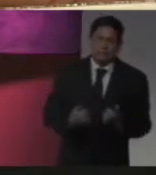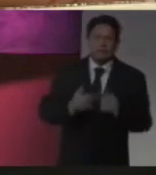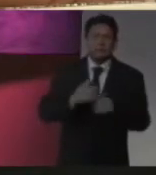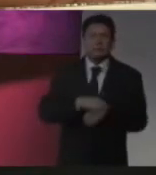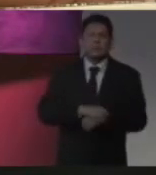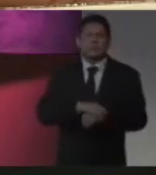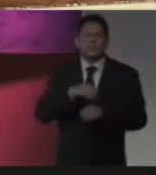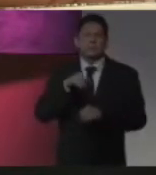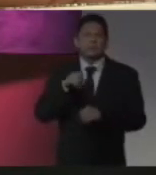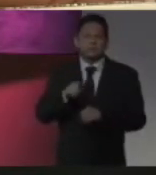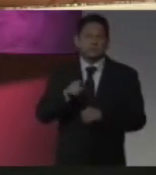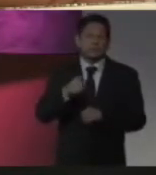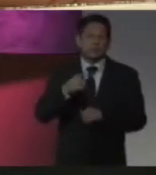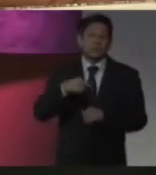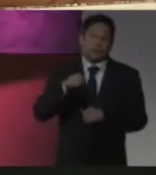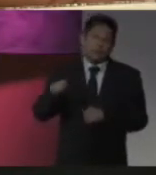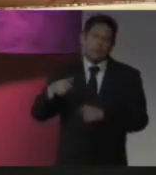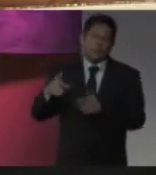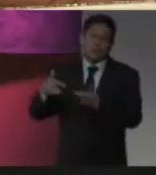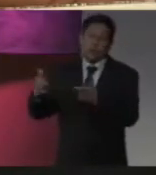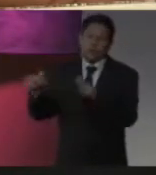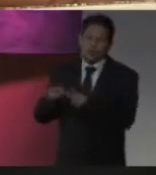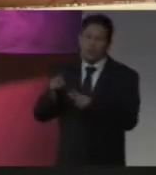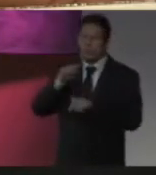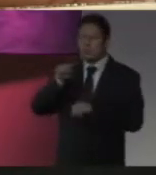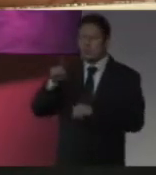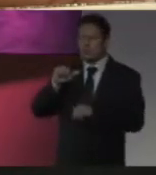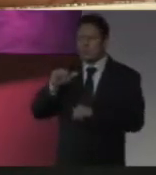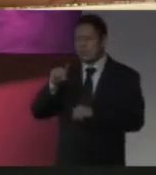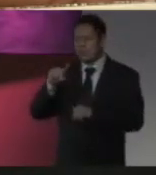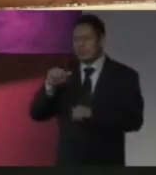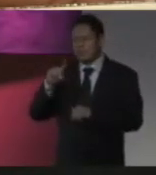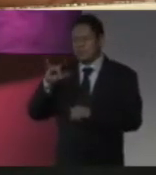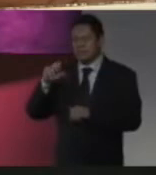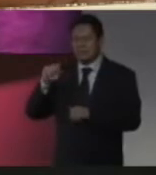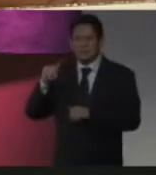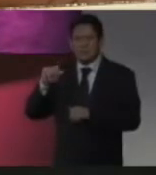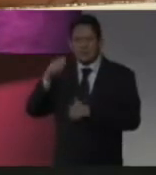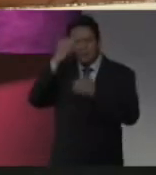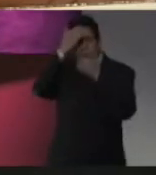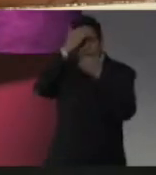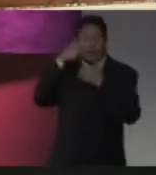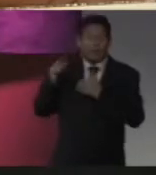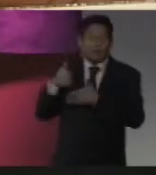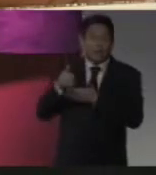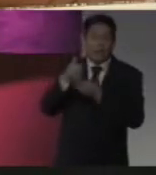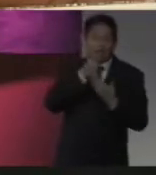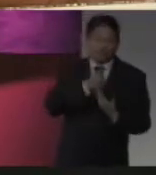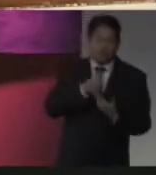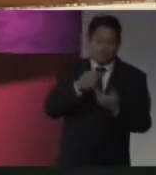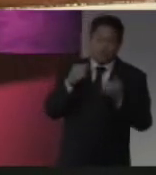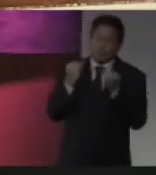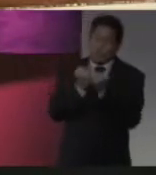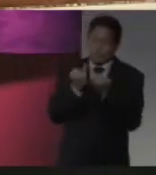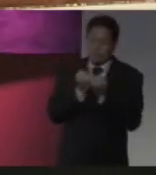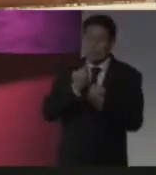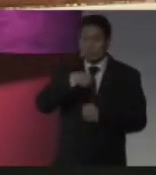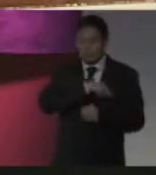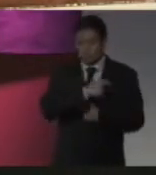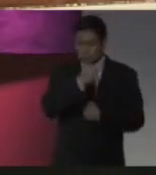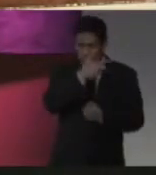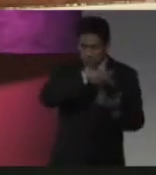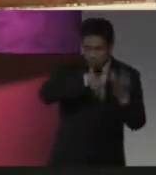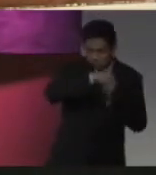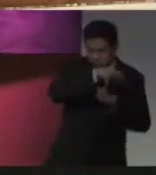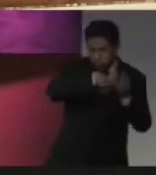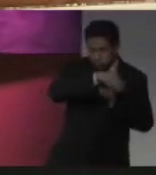la influencia zapatista y nos colocamos como anticapitalistas y